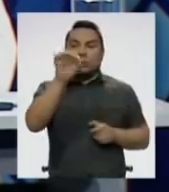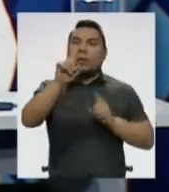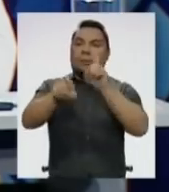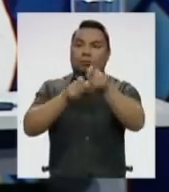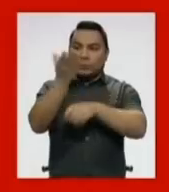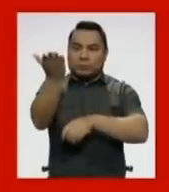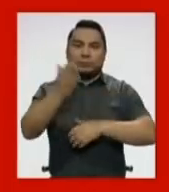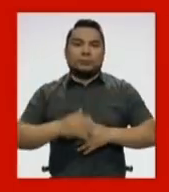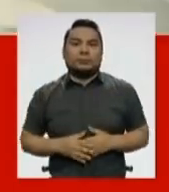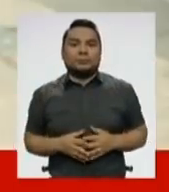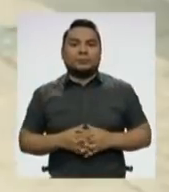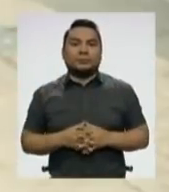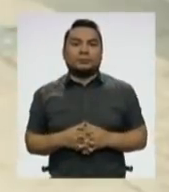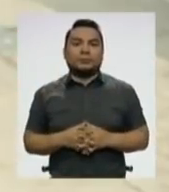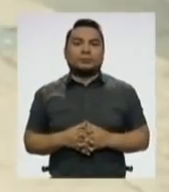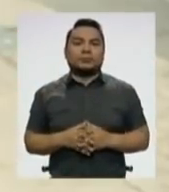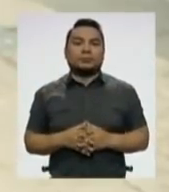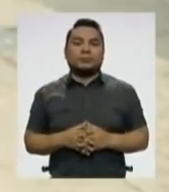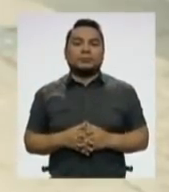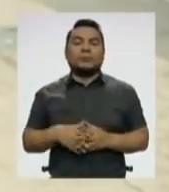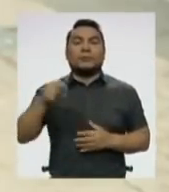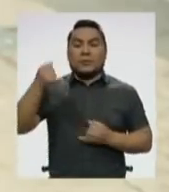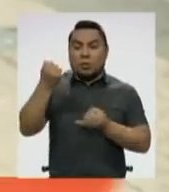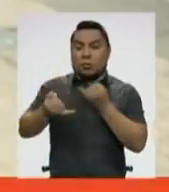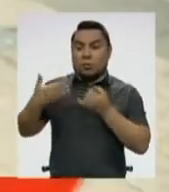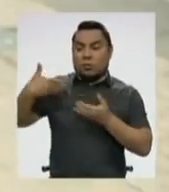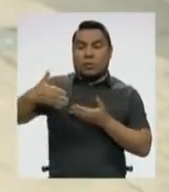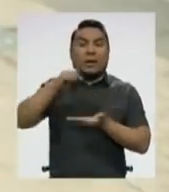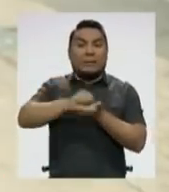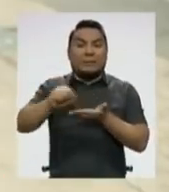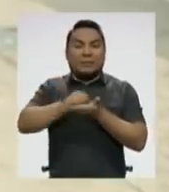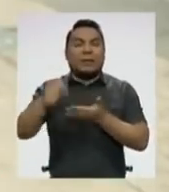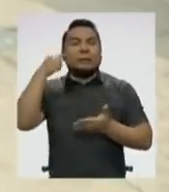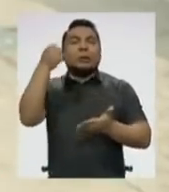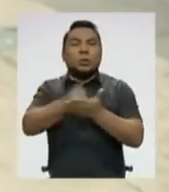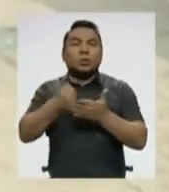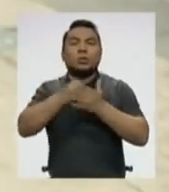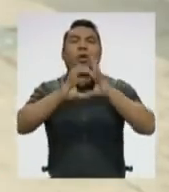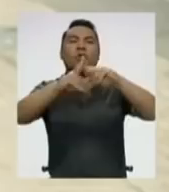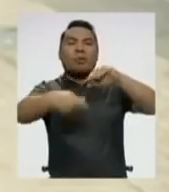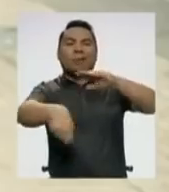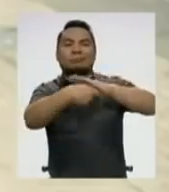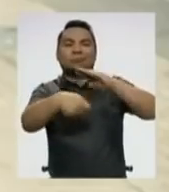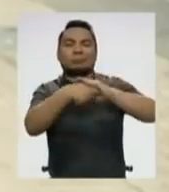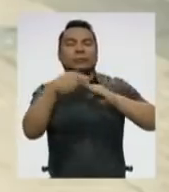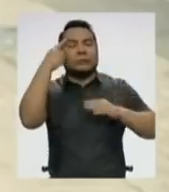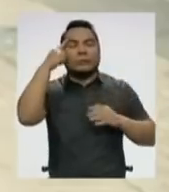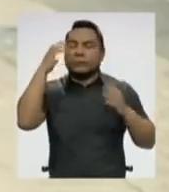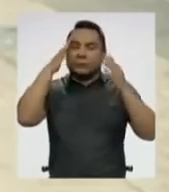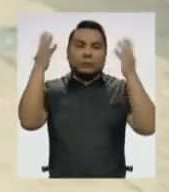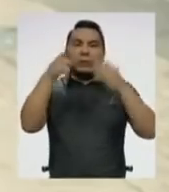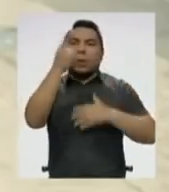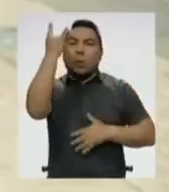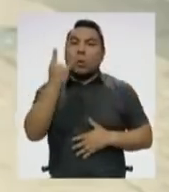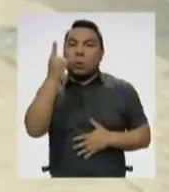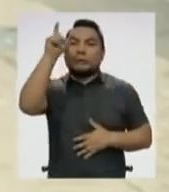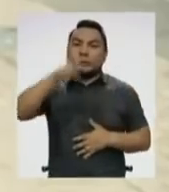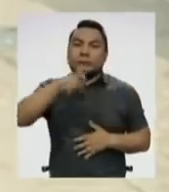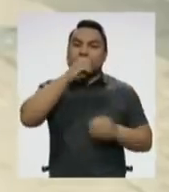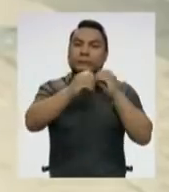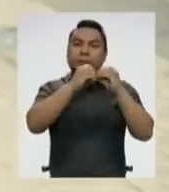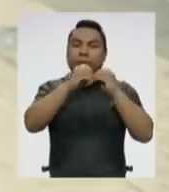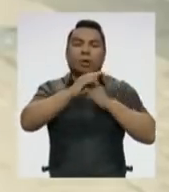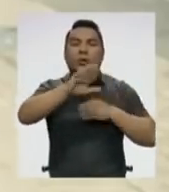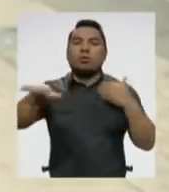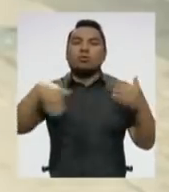Vamos con el video. En los últimos meses, luchar contra la corrupción se ha vuelto un tema urgente a tratar en todos